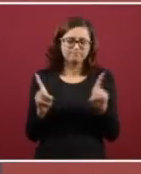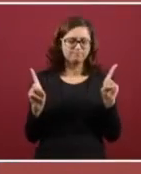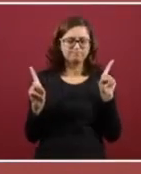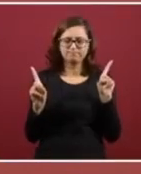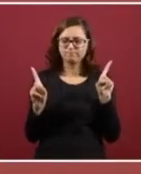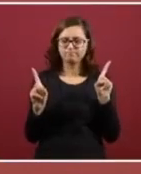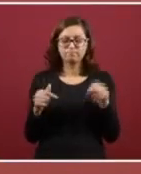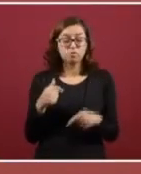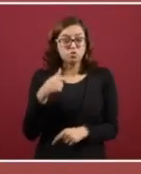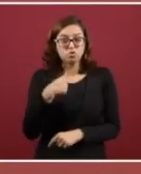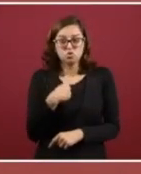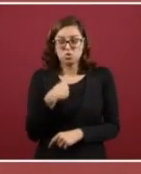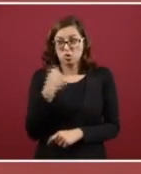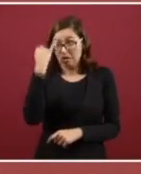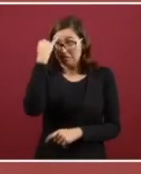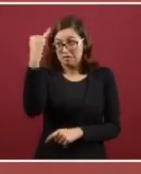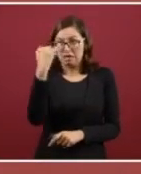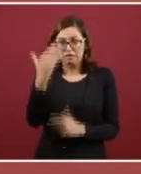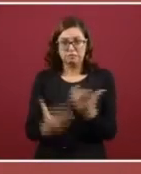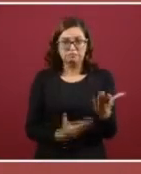voy a enviar ninguna iniciativa,